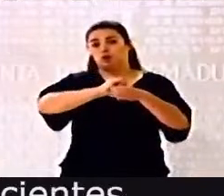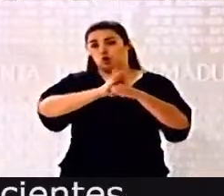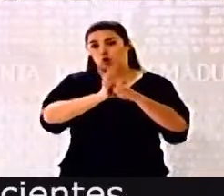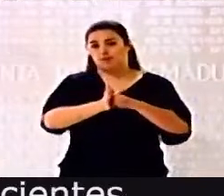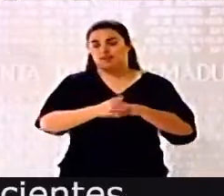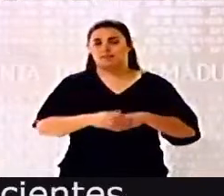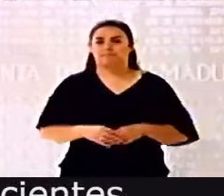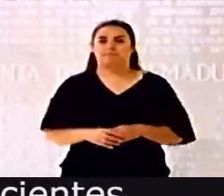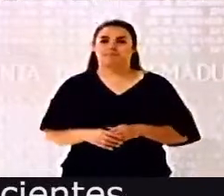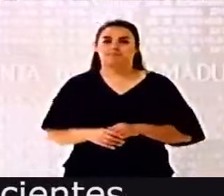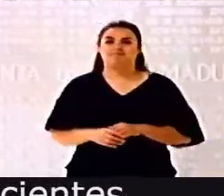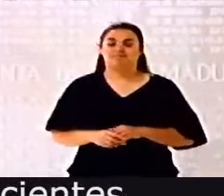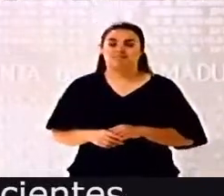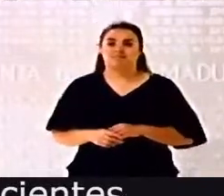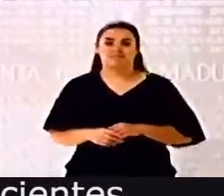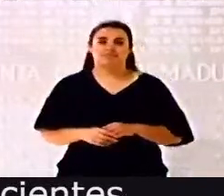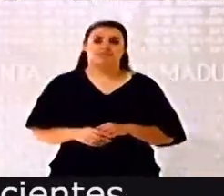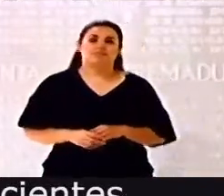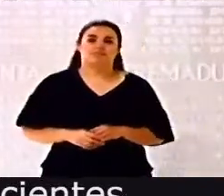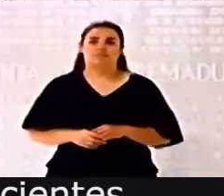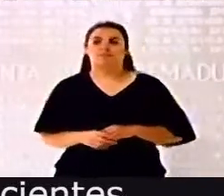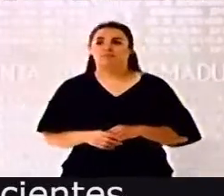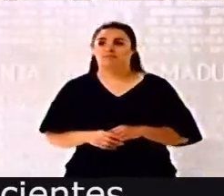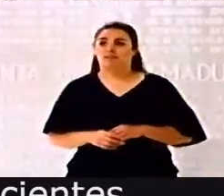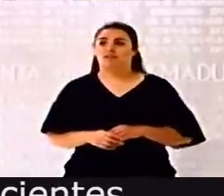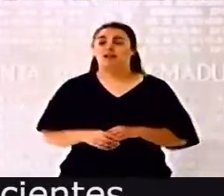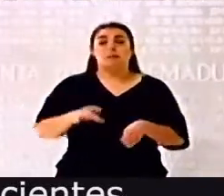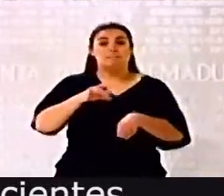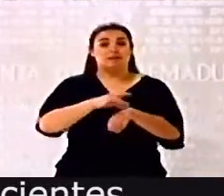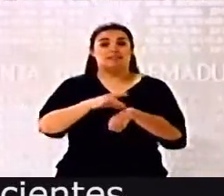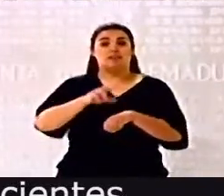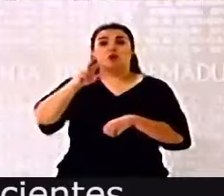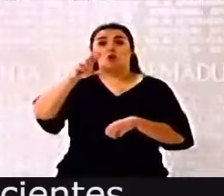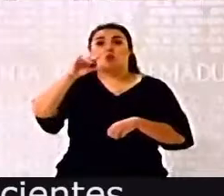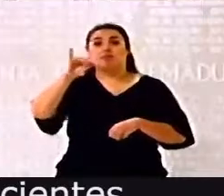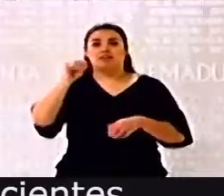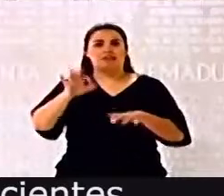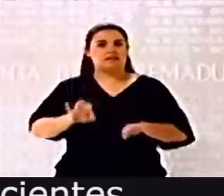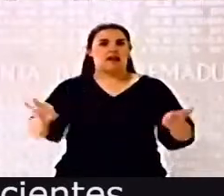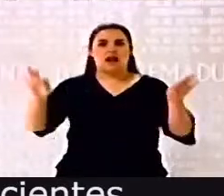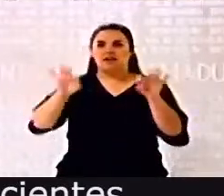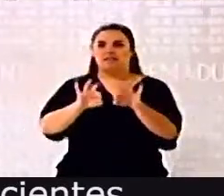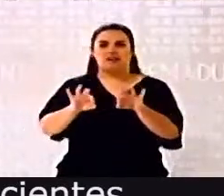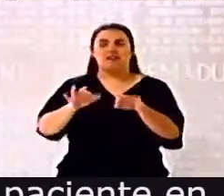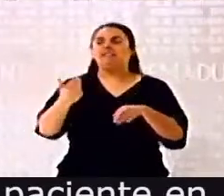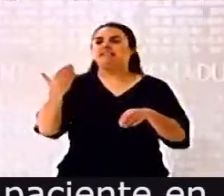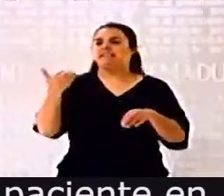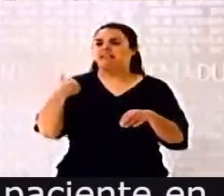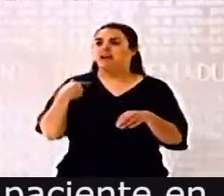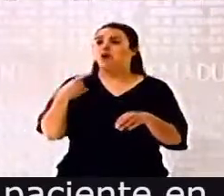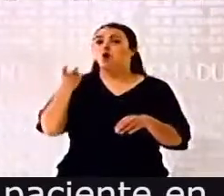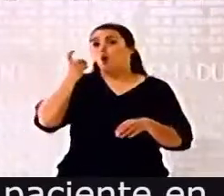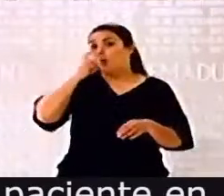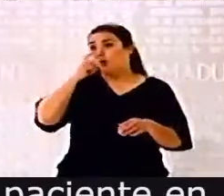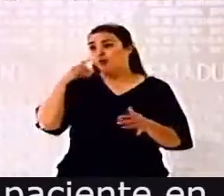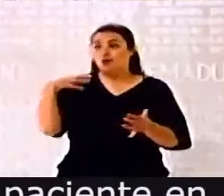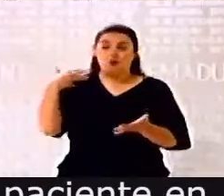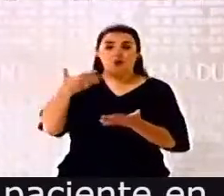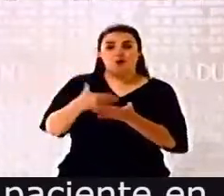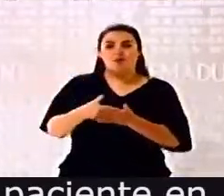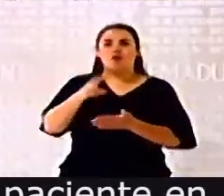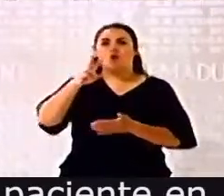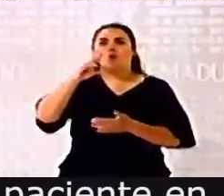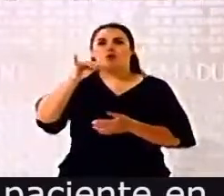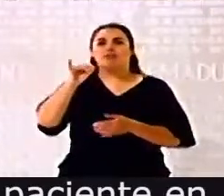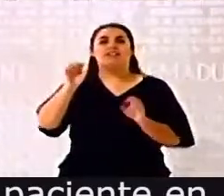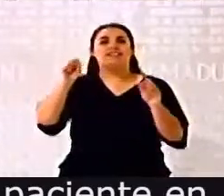COVID-19 y no hay ningún paciente en UCI, y ya llevamos todo el mes de junio sin pacientes en